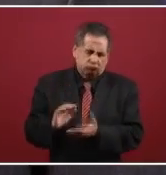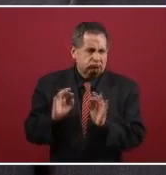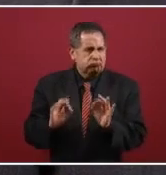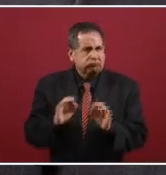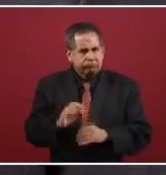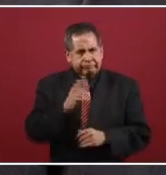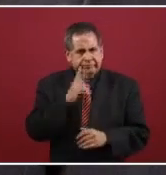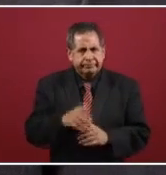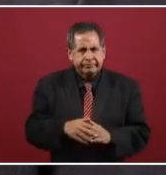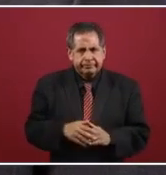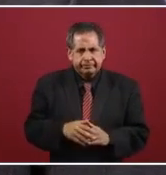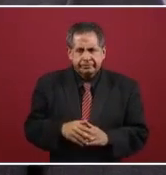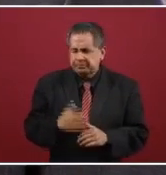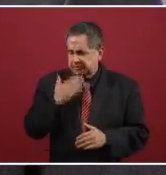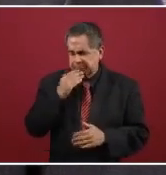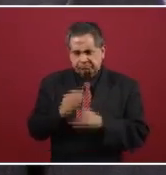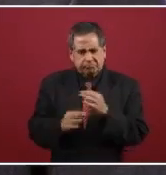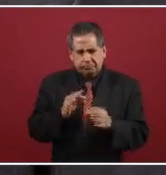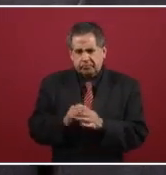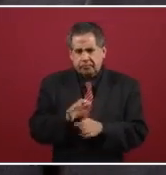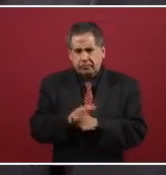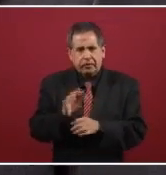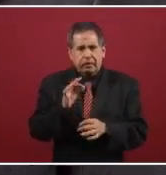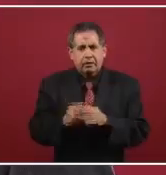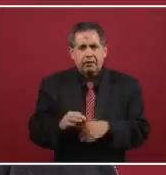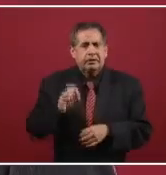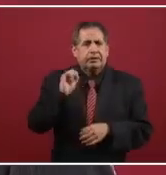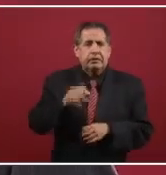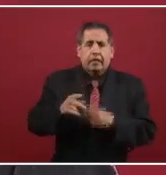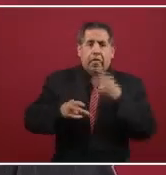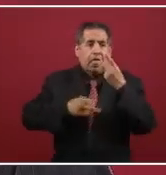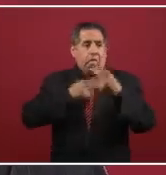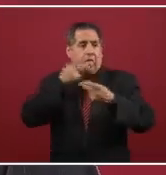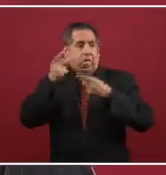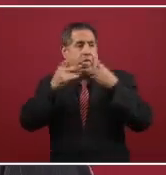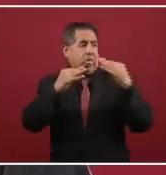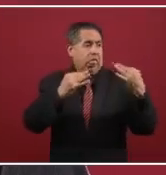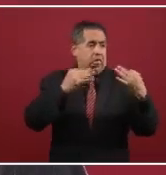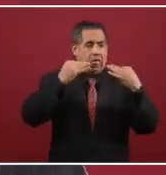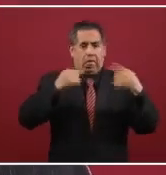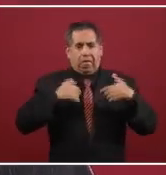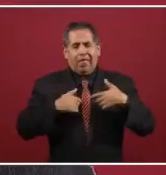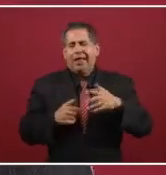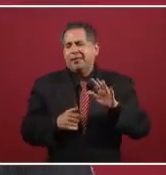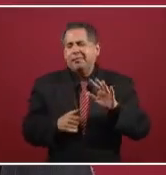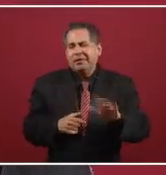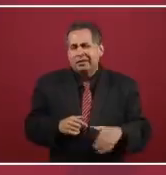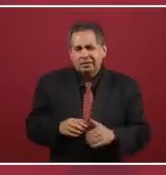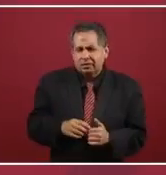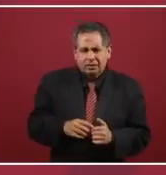lo hemos logrado bastante bien, sin aspavientos,